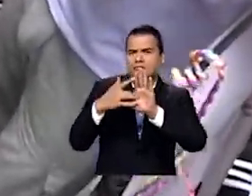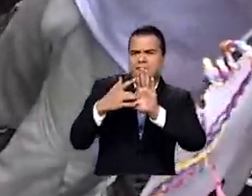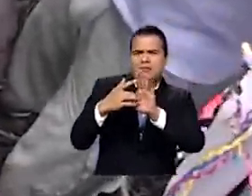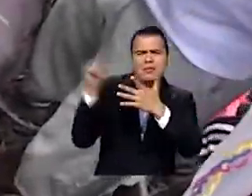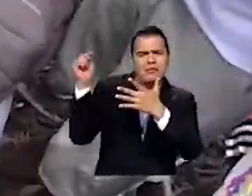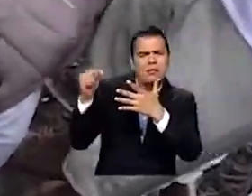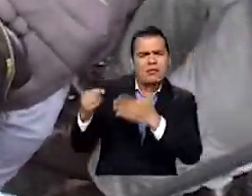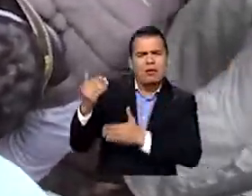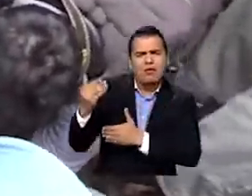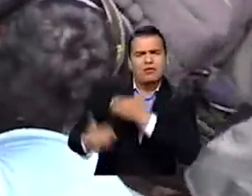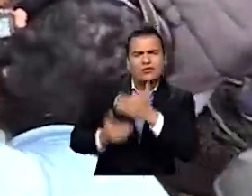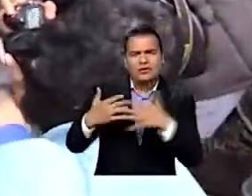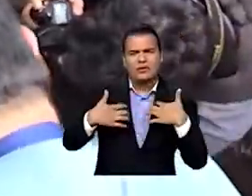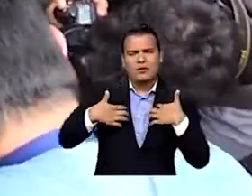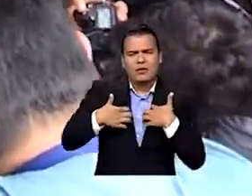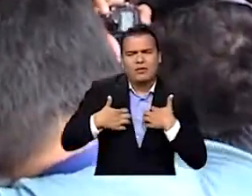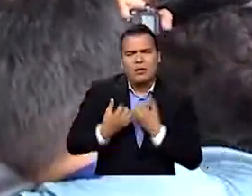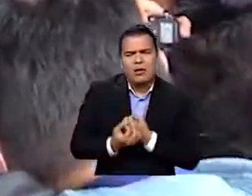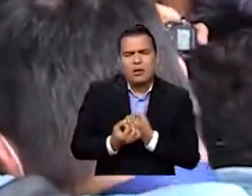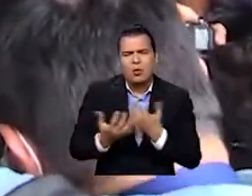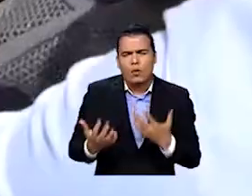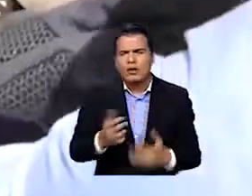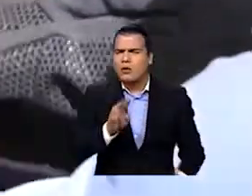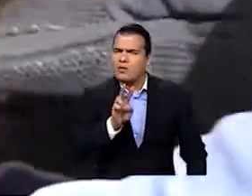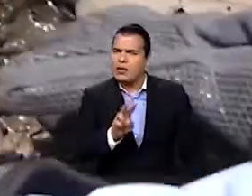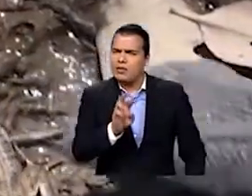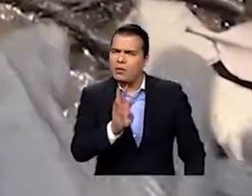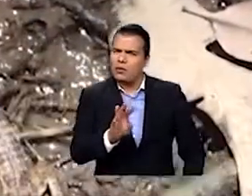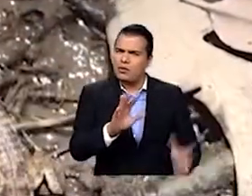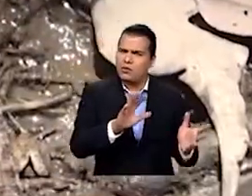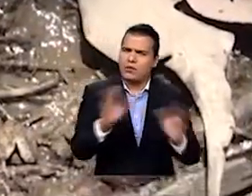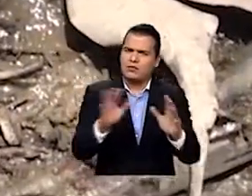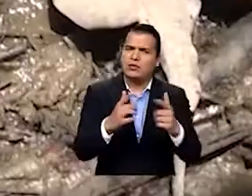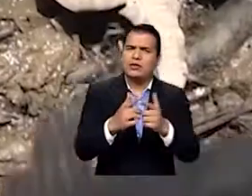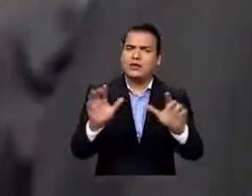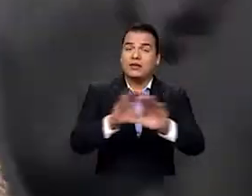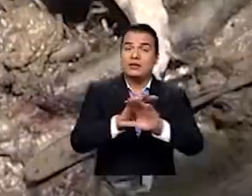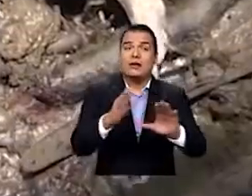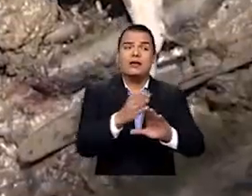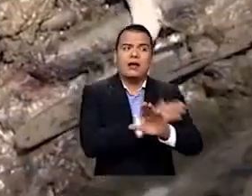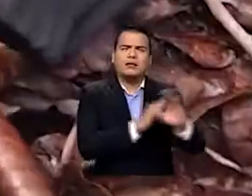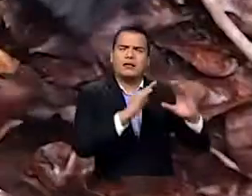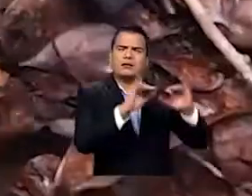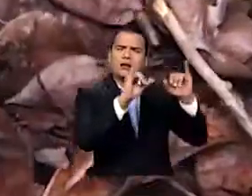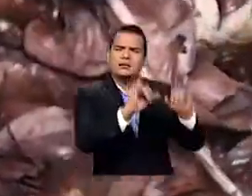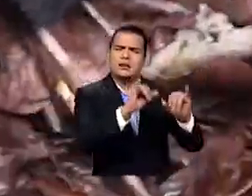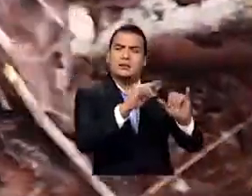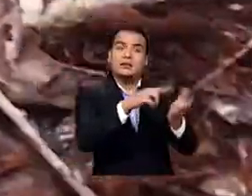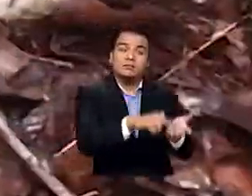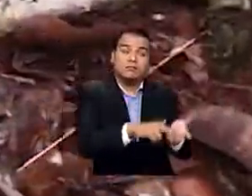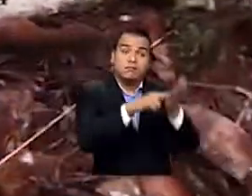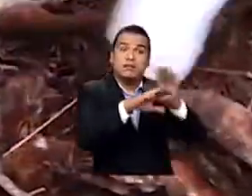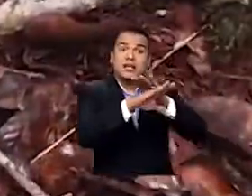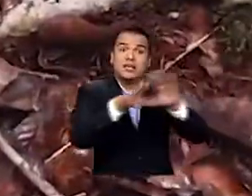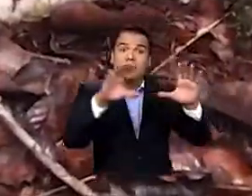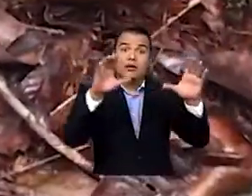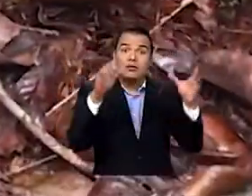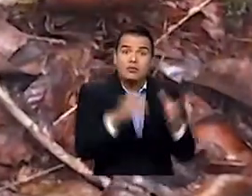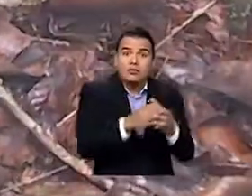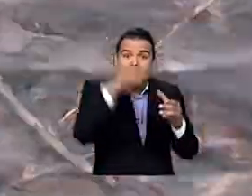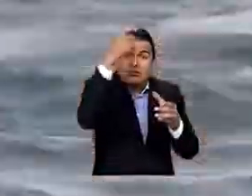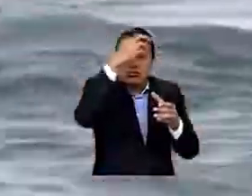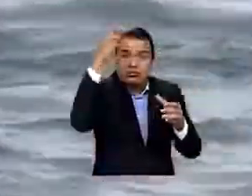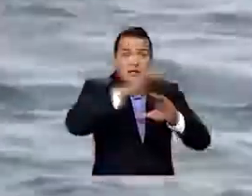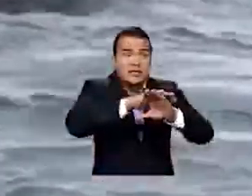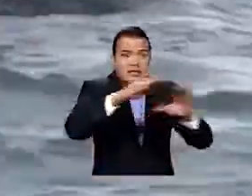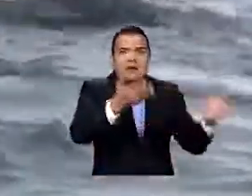primeros pasos en libertad de más de 2 docenas de animales, tras pasar por un proceso de rehabilitación a cargo de profesionales de la CBC, y